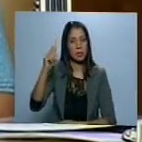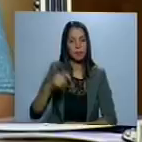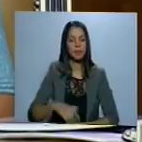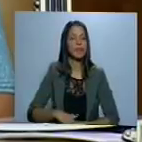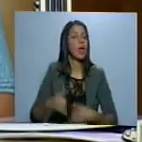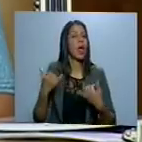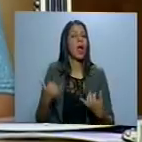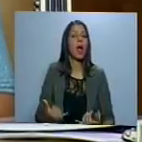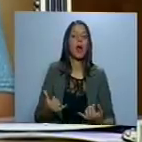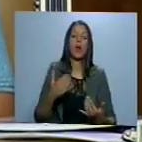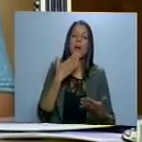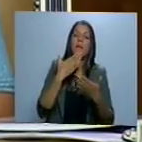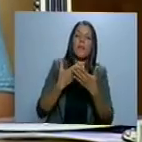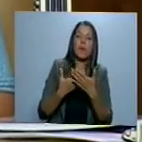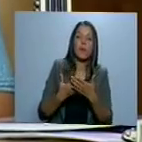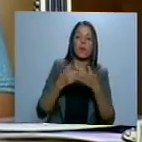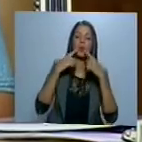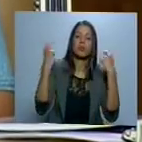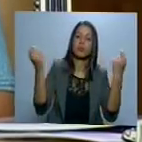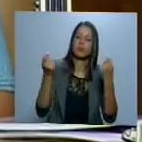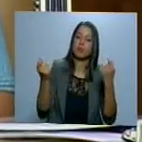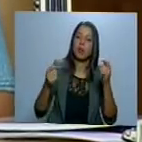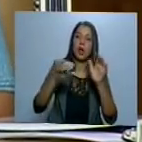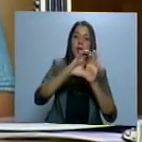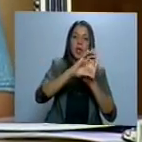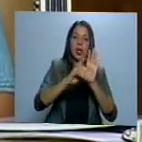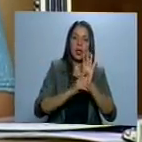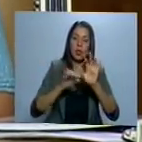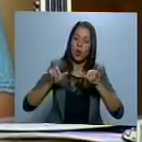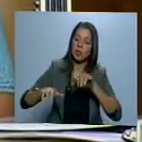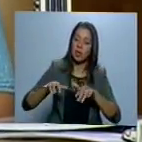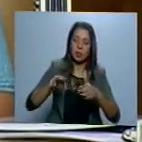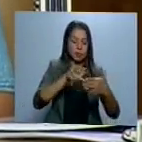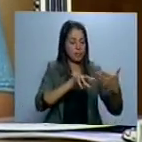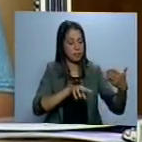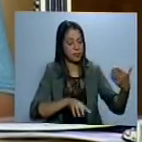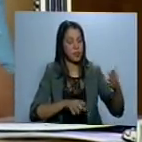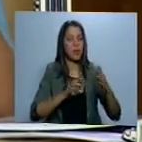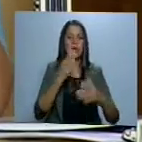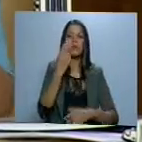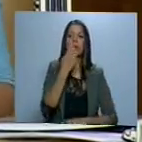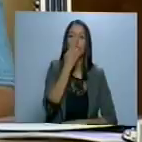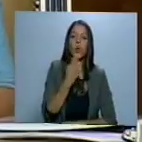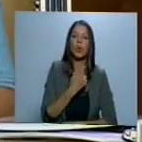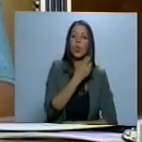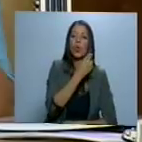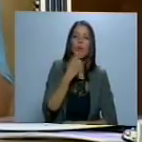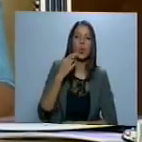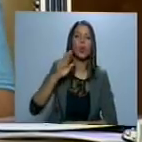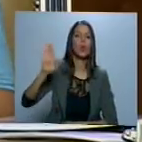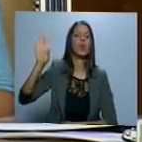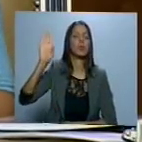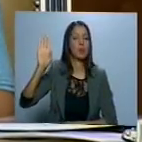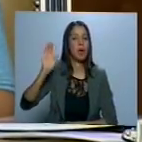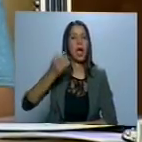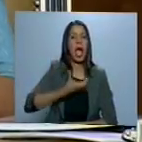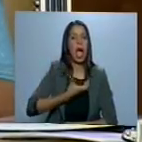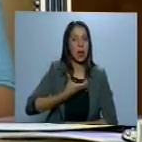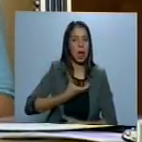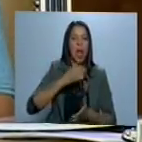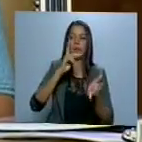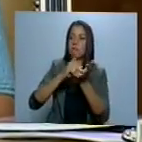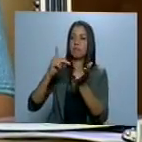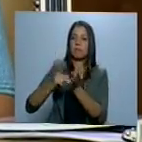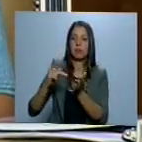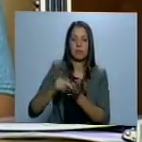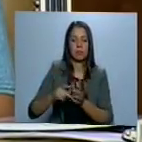dé lectura a la propuesta de decreto constituyente delegando la juramentación en cada uno y en cada una de ustedes para que